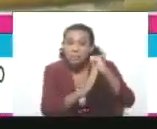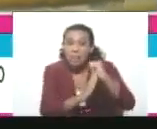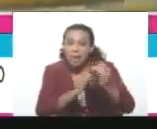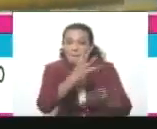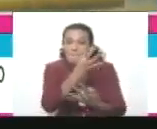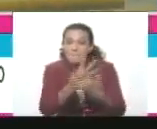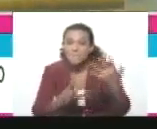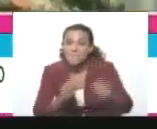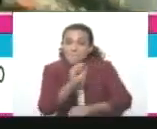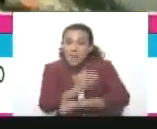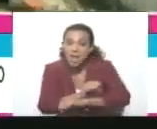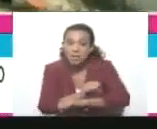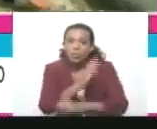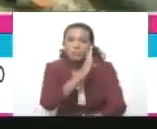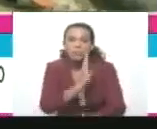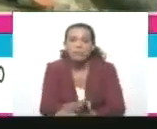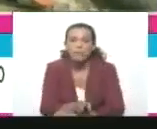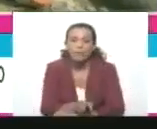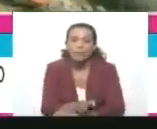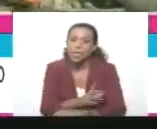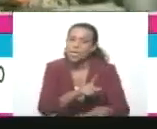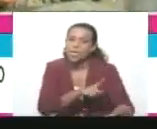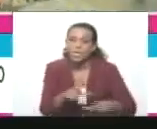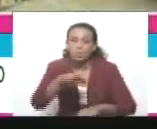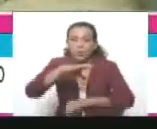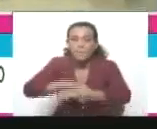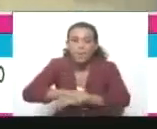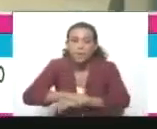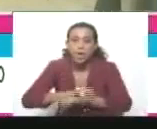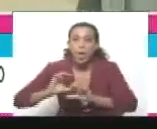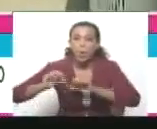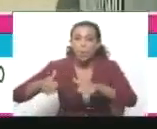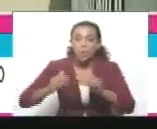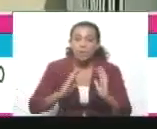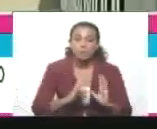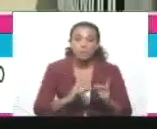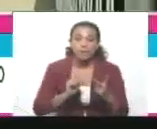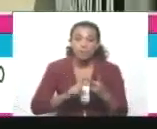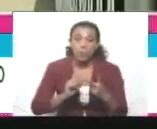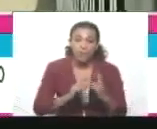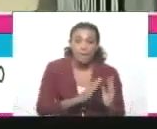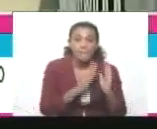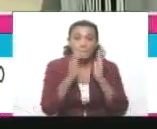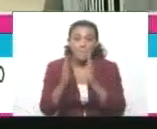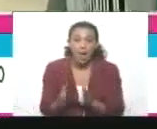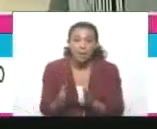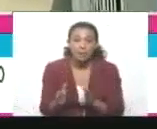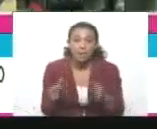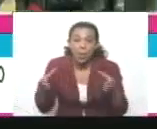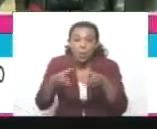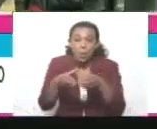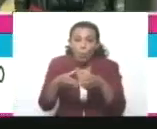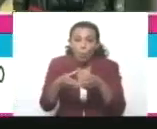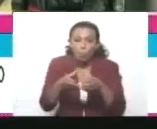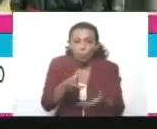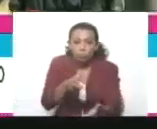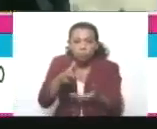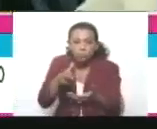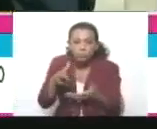y severamente castigado se inició la segunda fase de la operación